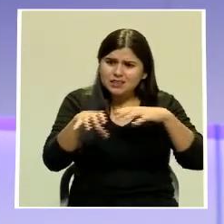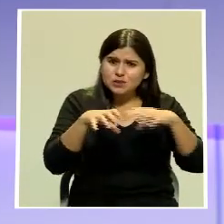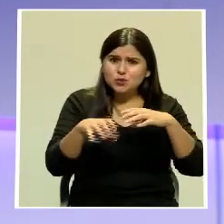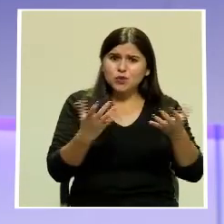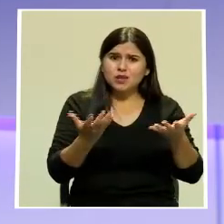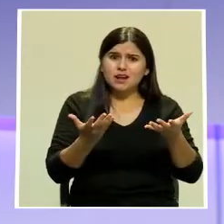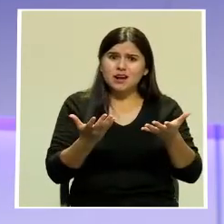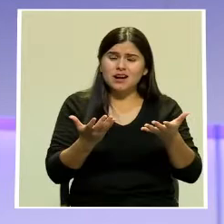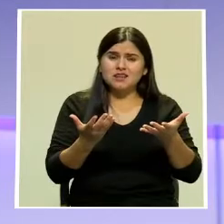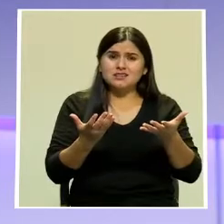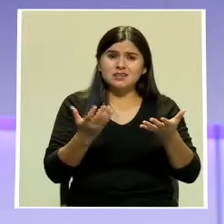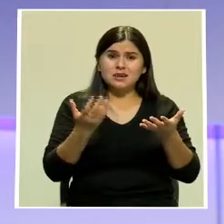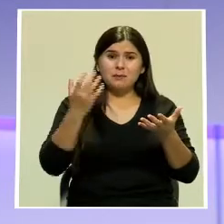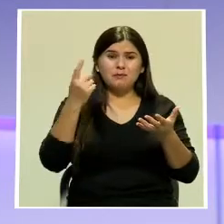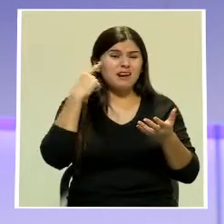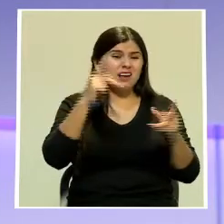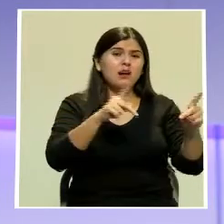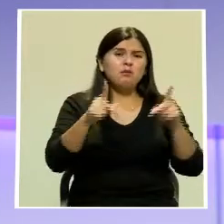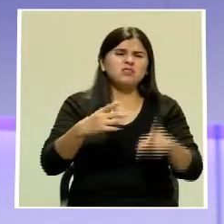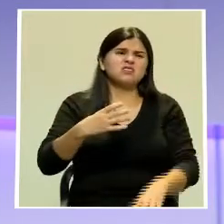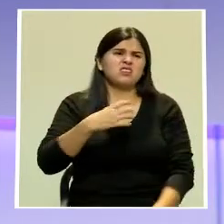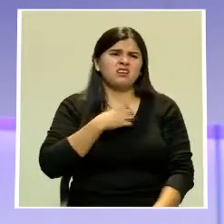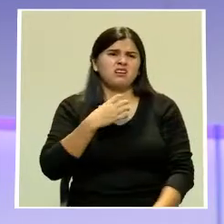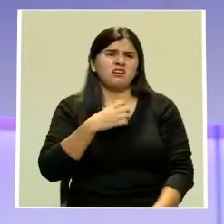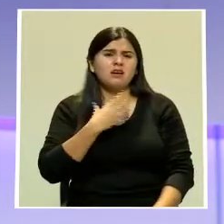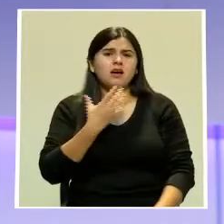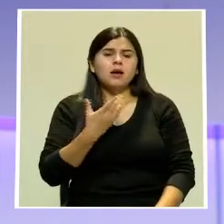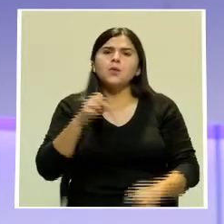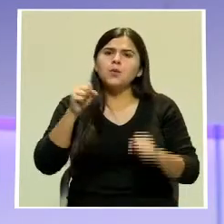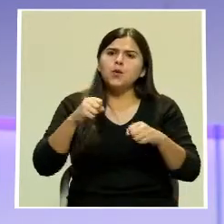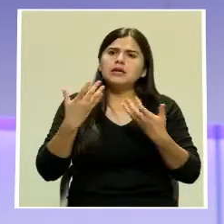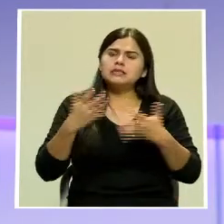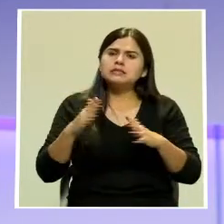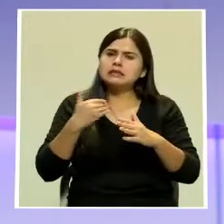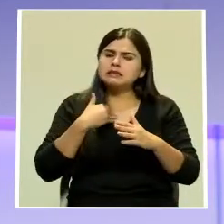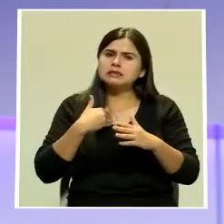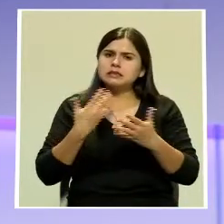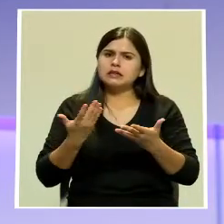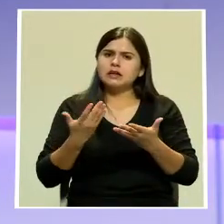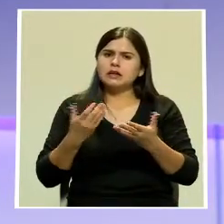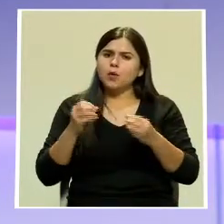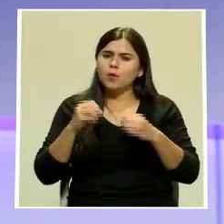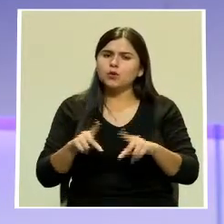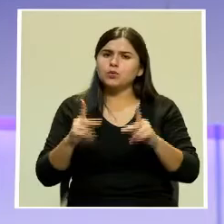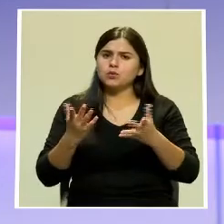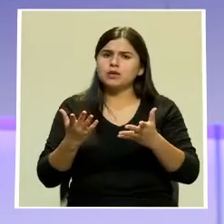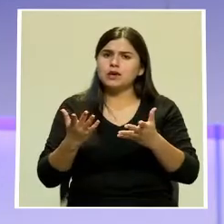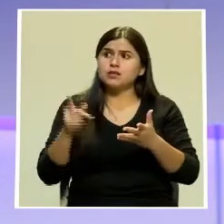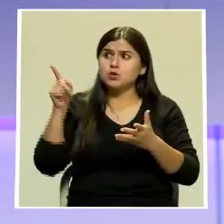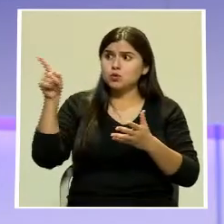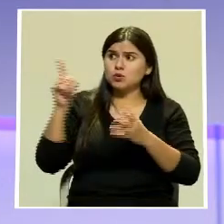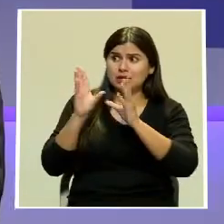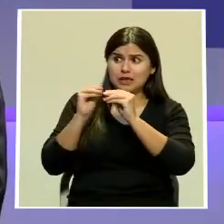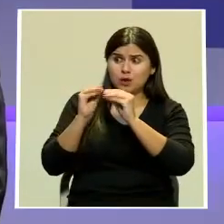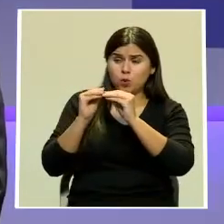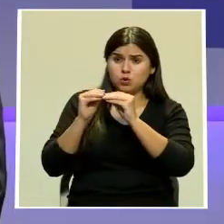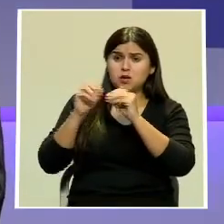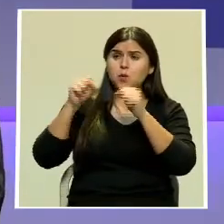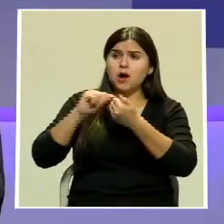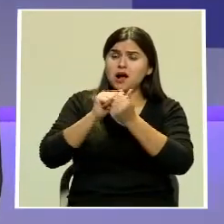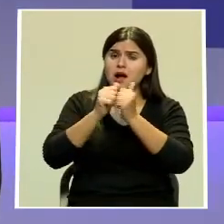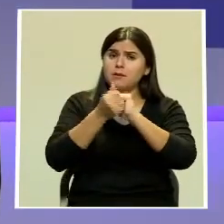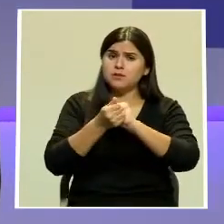el descontento de la gente y ustedes que en el Congreso tienen el poder de transformar las cosas en ley? Bueno, yo creo